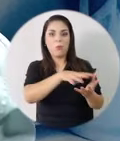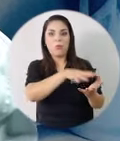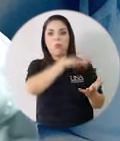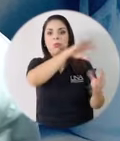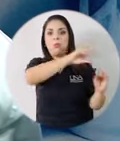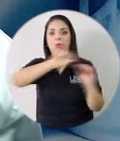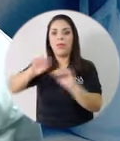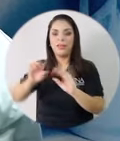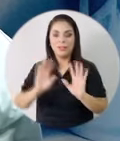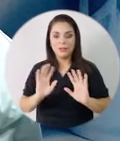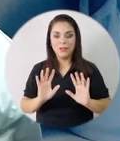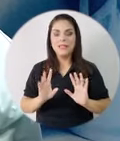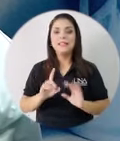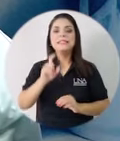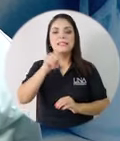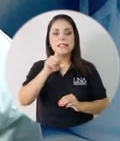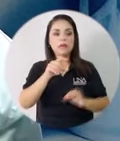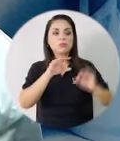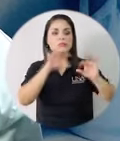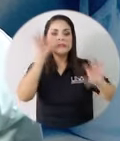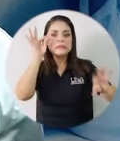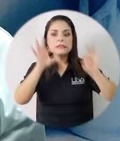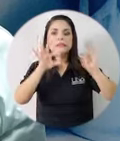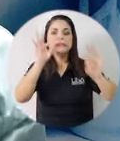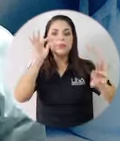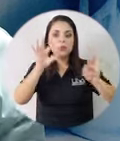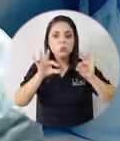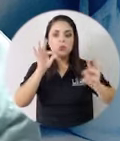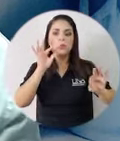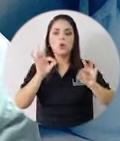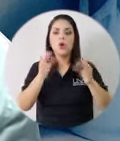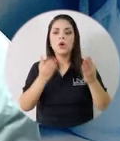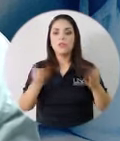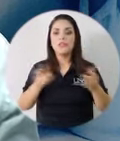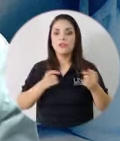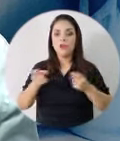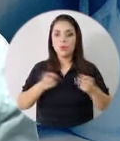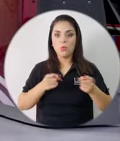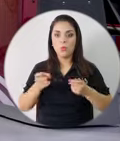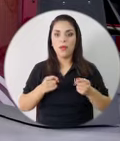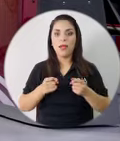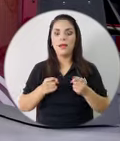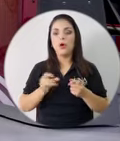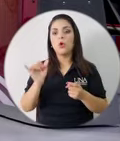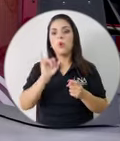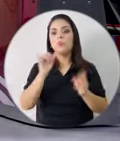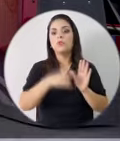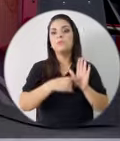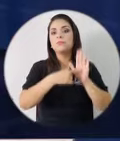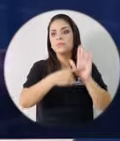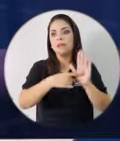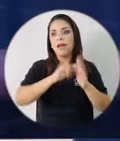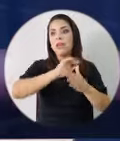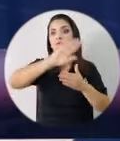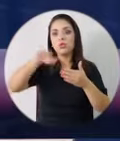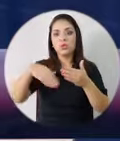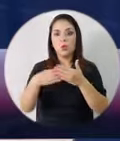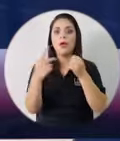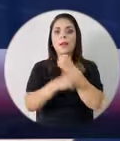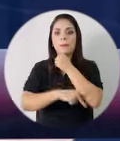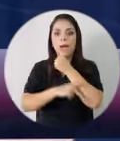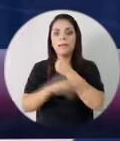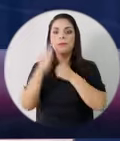son unos aspectos que regulan y pero de que alguna forma direccionan representativa de todo el país por la de todo el consulta que